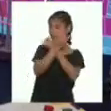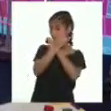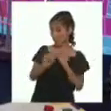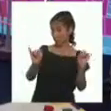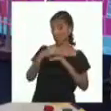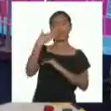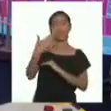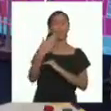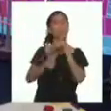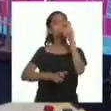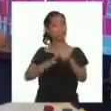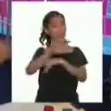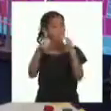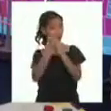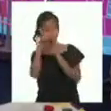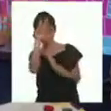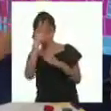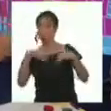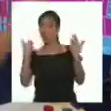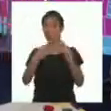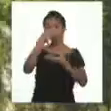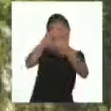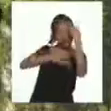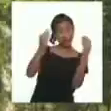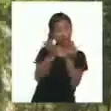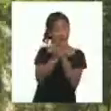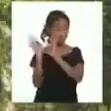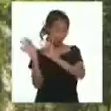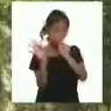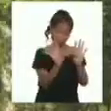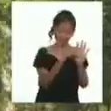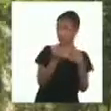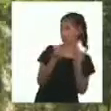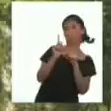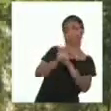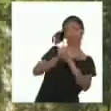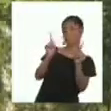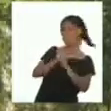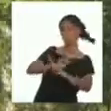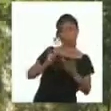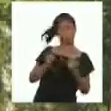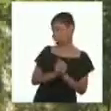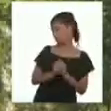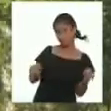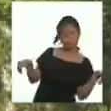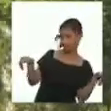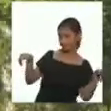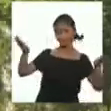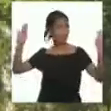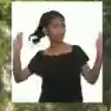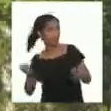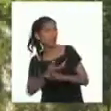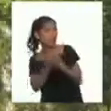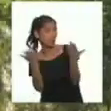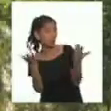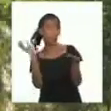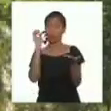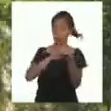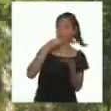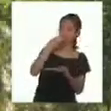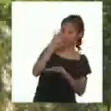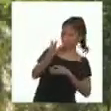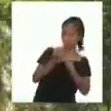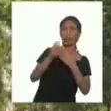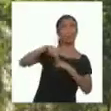la independencia, la educación llegó a todo el Perú. Lamentablemente, no fue así, Techi. Por eso